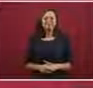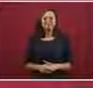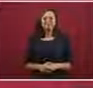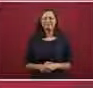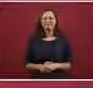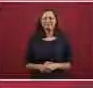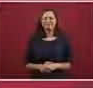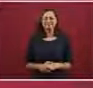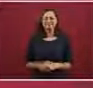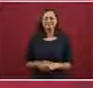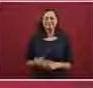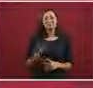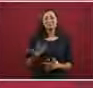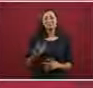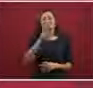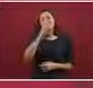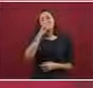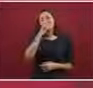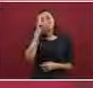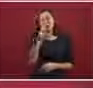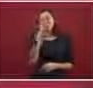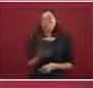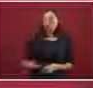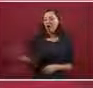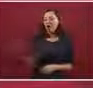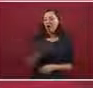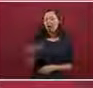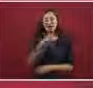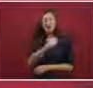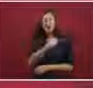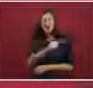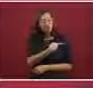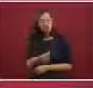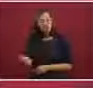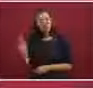más pobre, ahí se quedó.